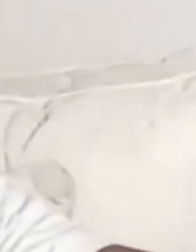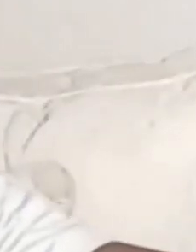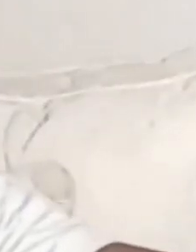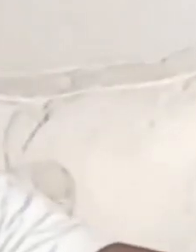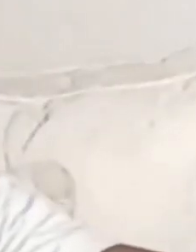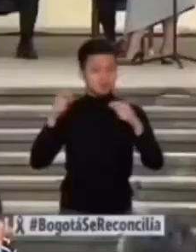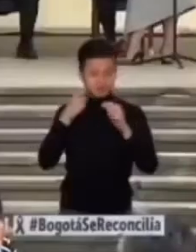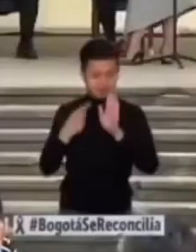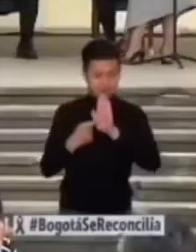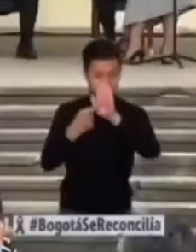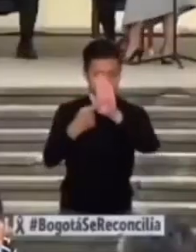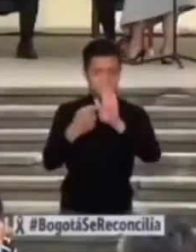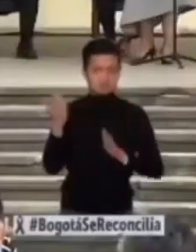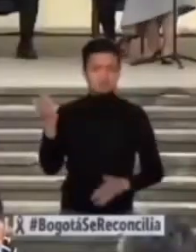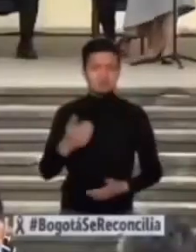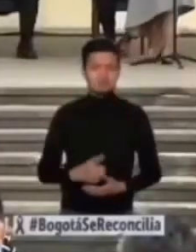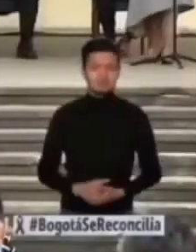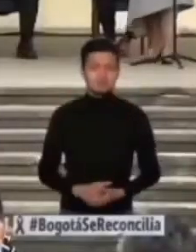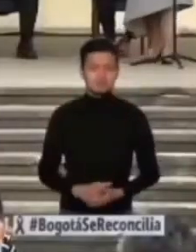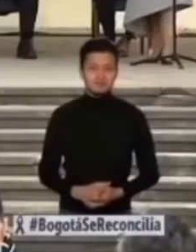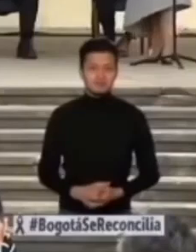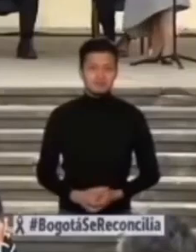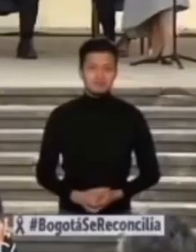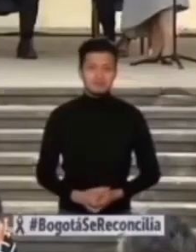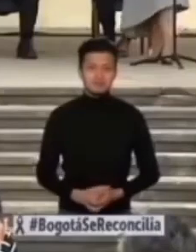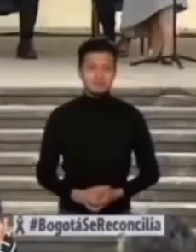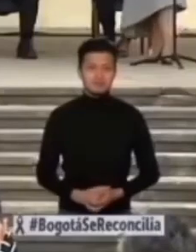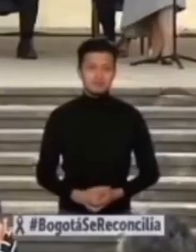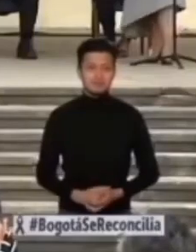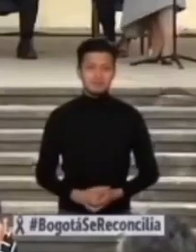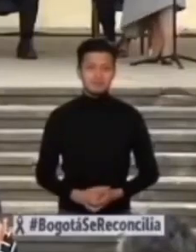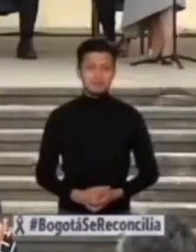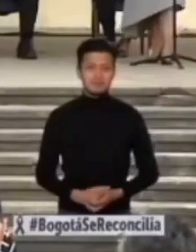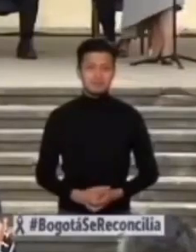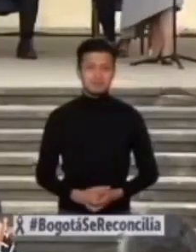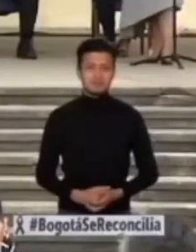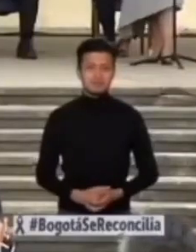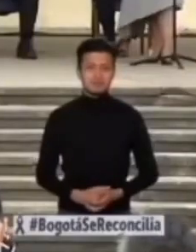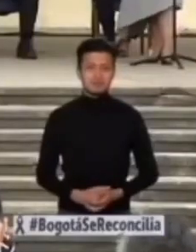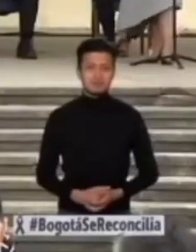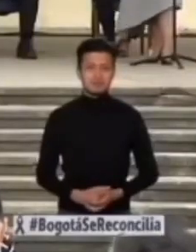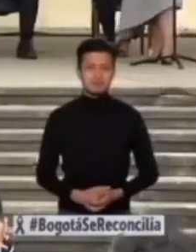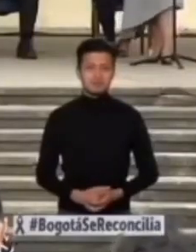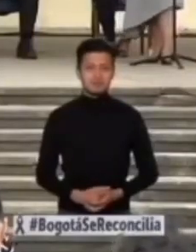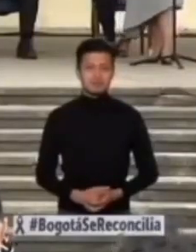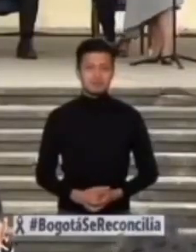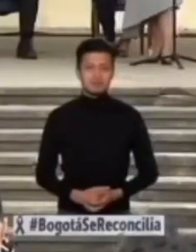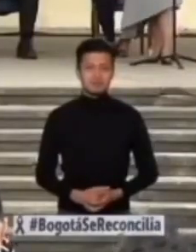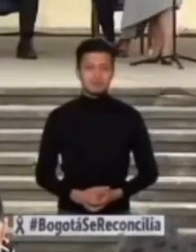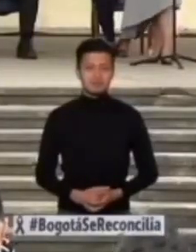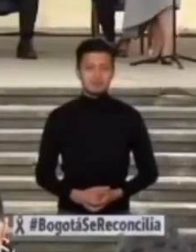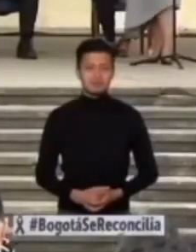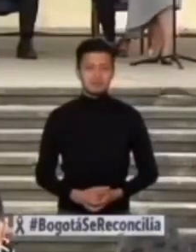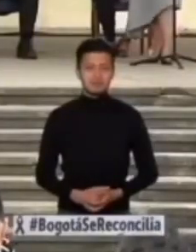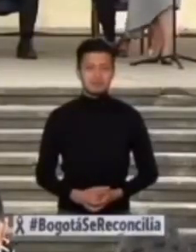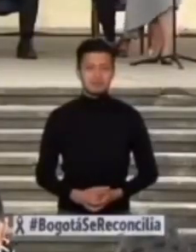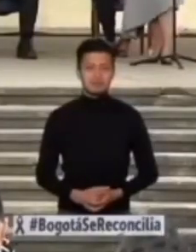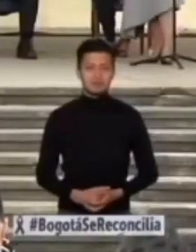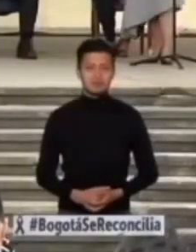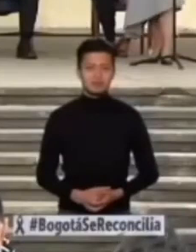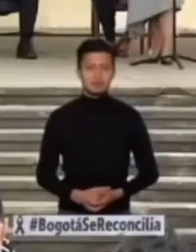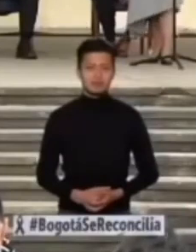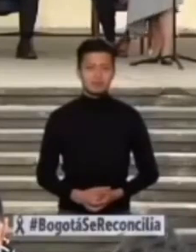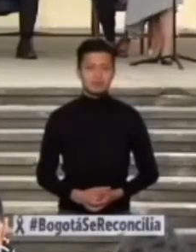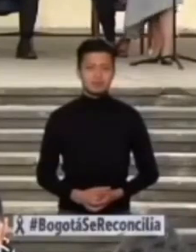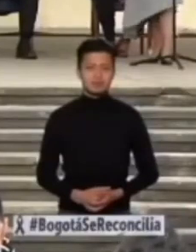frente, incluyendo además que la puso mal. Todos son unos retrasados mentales, y a ustedes también, porque